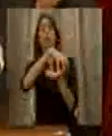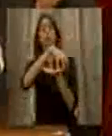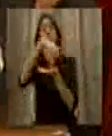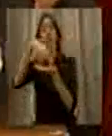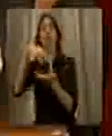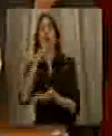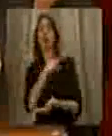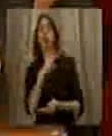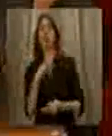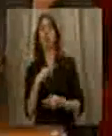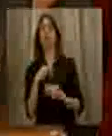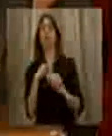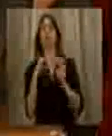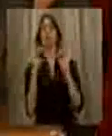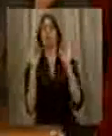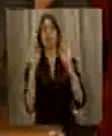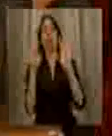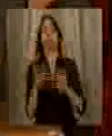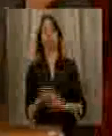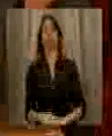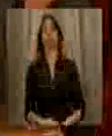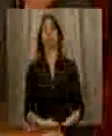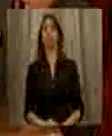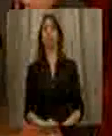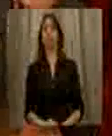y servicios.